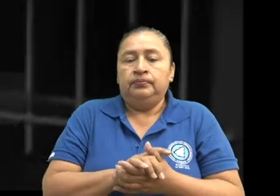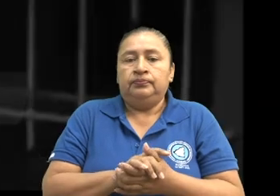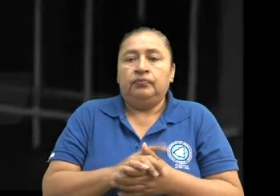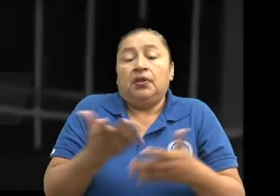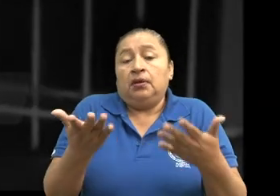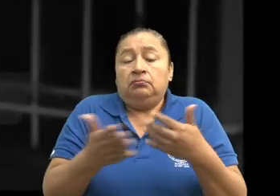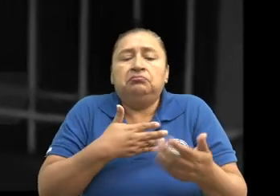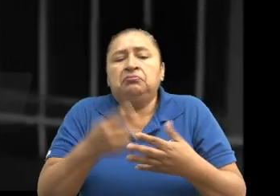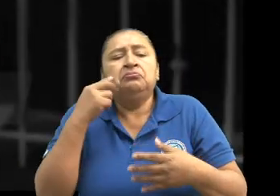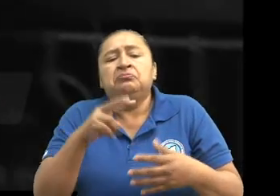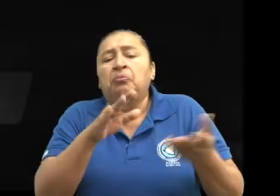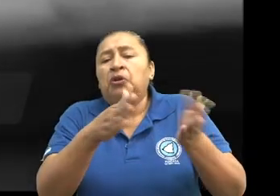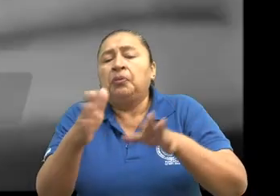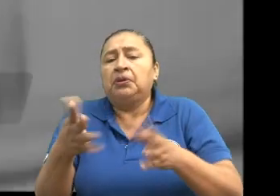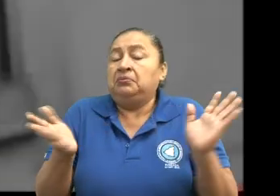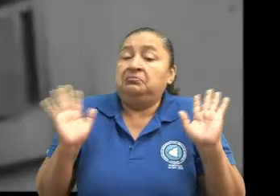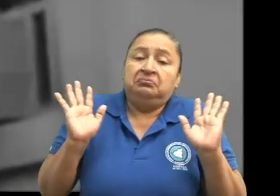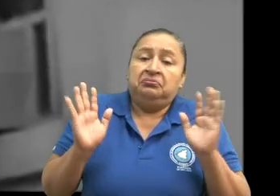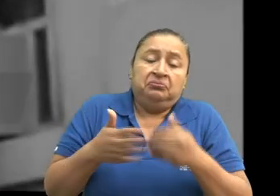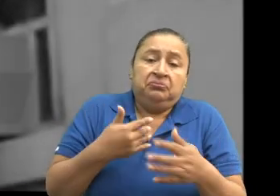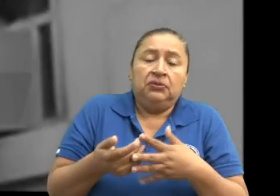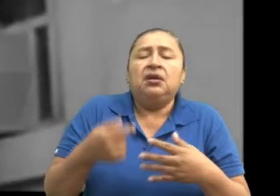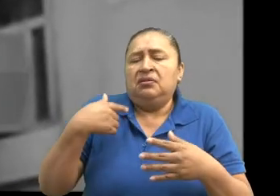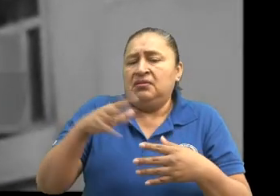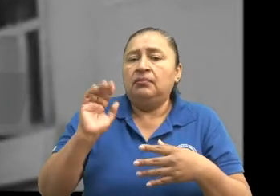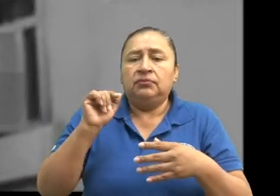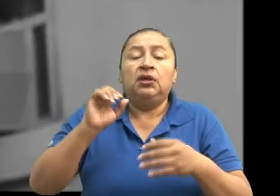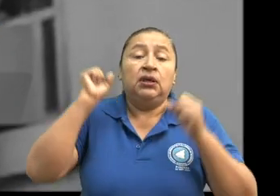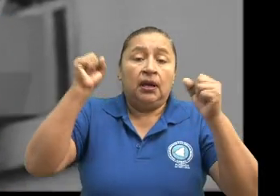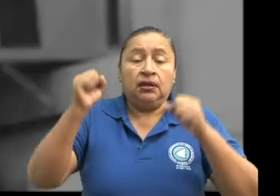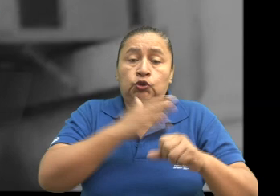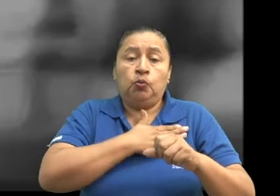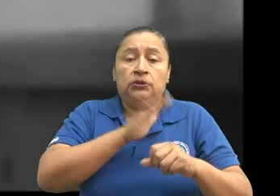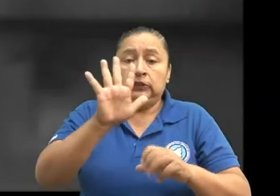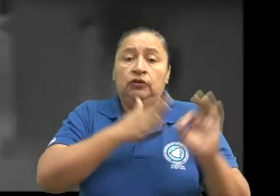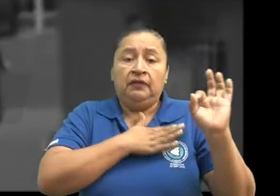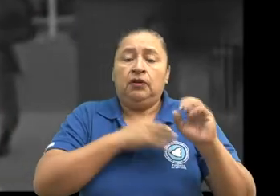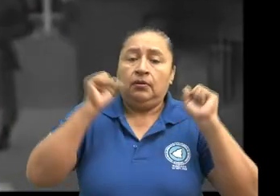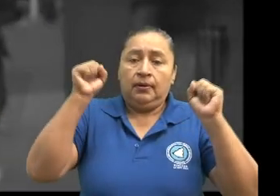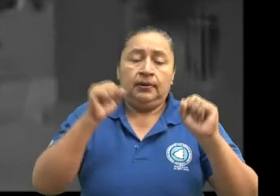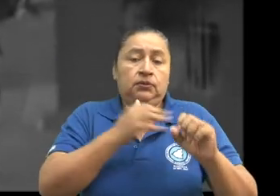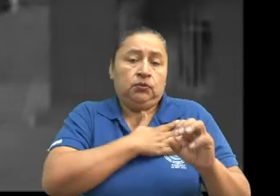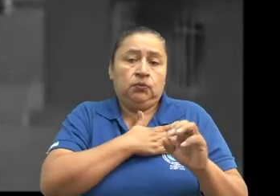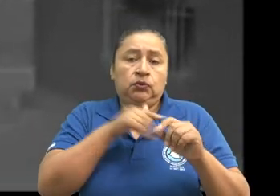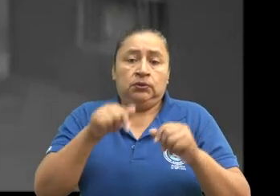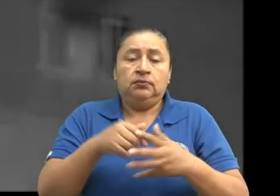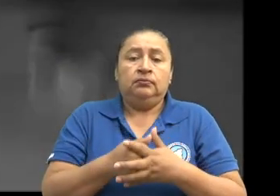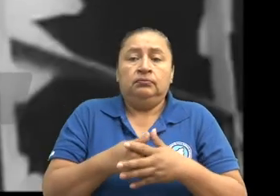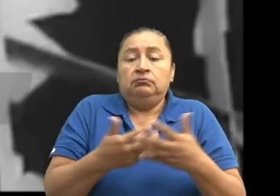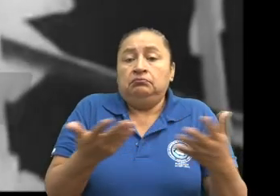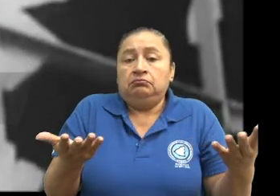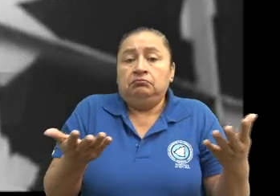Pese a lo que pasó el 22 de enero, y ya sabemos lo que pasó el 5 de febrero, gana Somoza, ¿verdad? Y